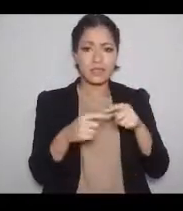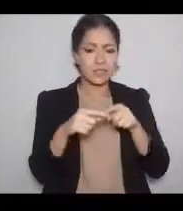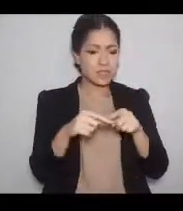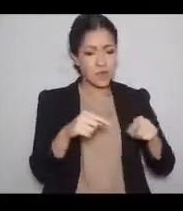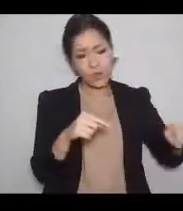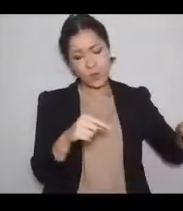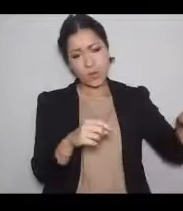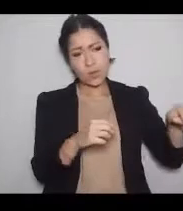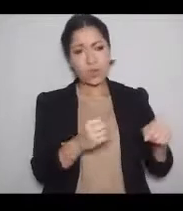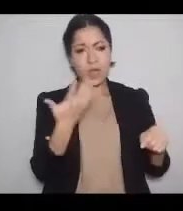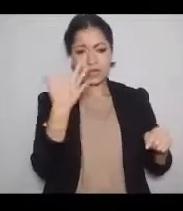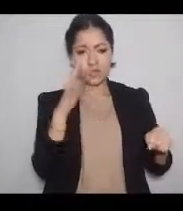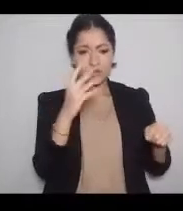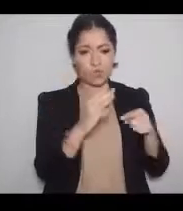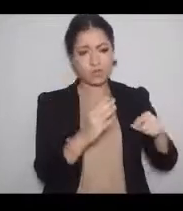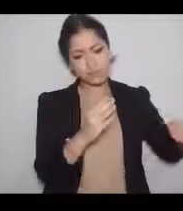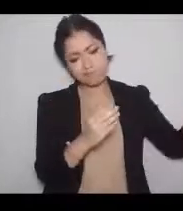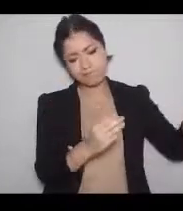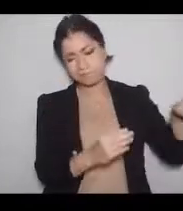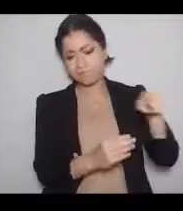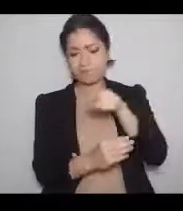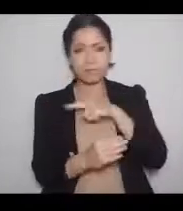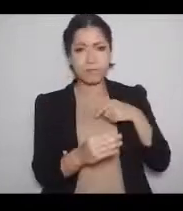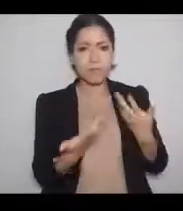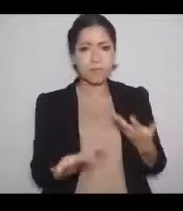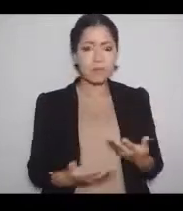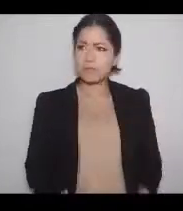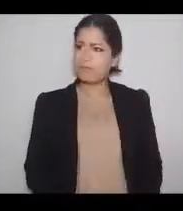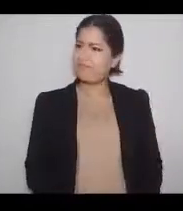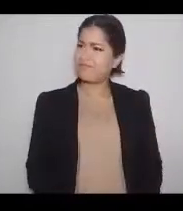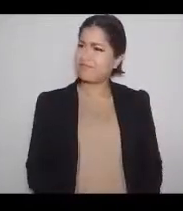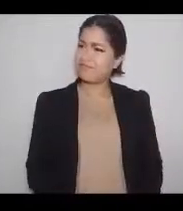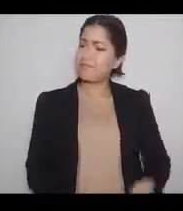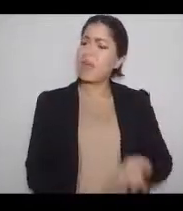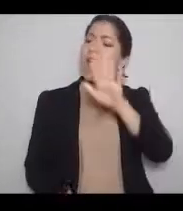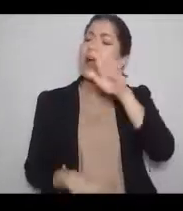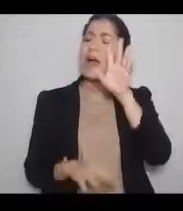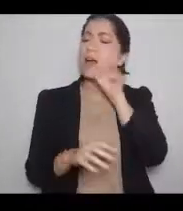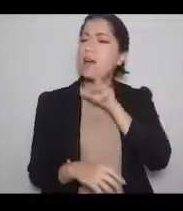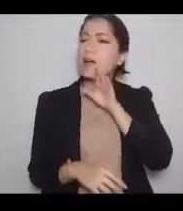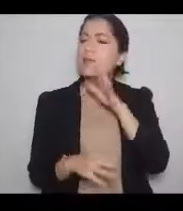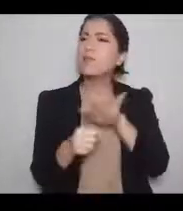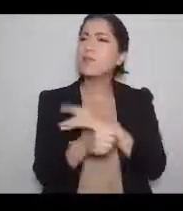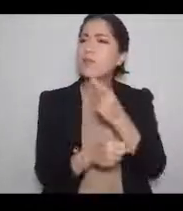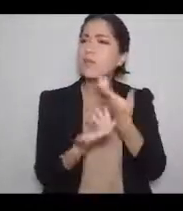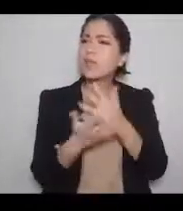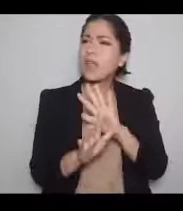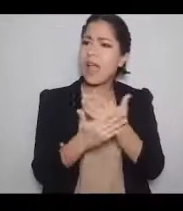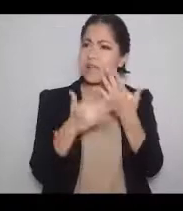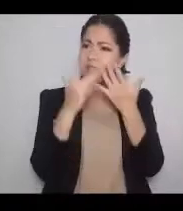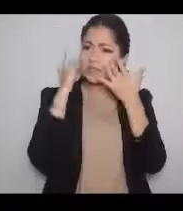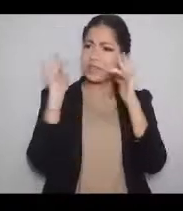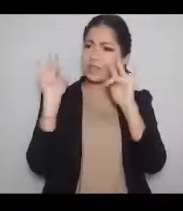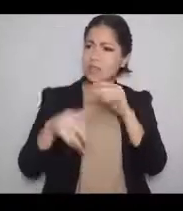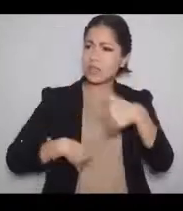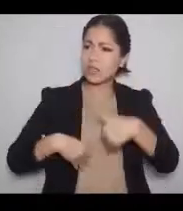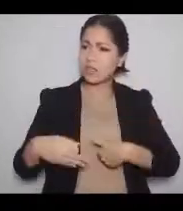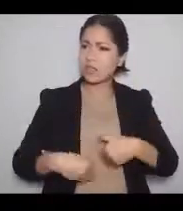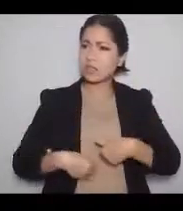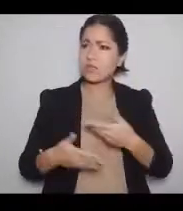En Monterrey se te fue la onda. Te habías retirado del teatro. ¿Por qué volviste con un carajo? Julio me llamó.